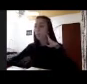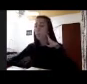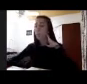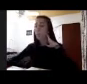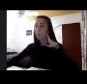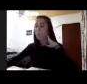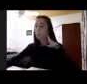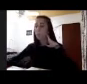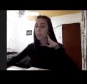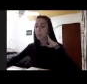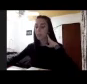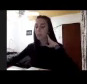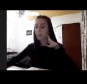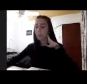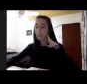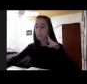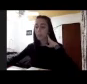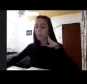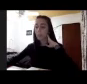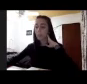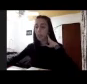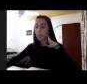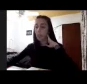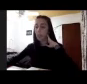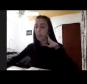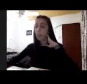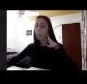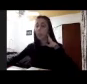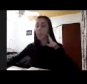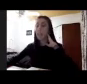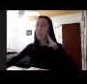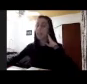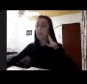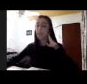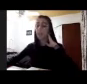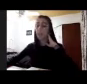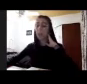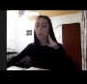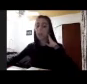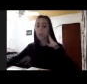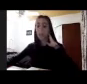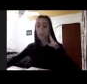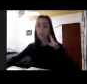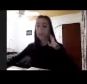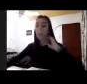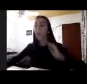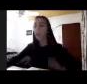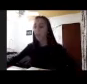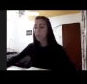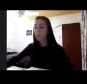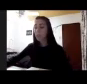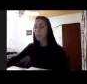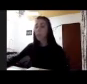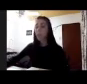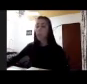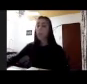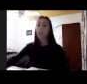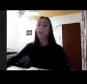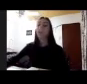pensarlo así como esta totalidad. Después, esta es la plataforma del MA6 que me conecta a la